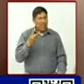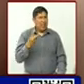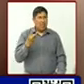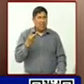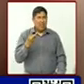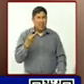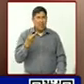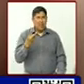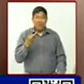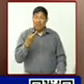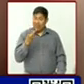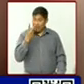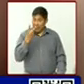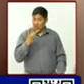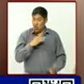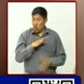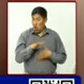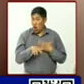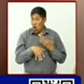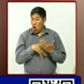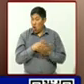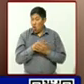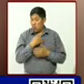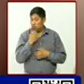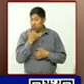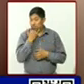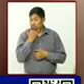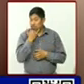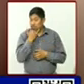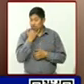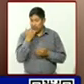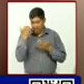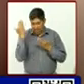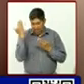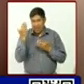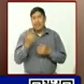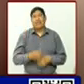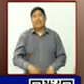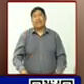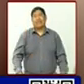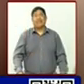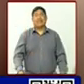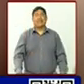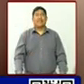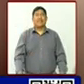una vuelta atrás para ver todo lo que ha tenido que pasar para llegar a este increíble momento.